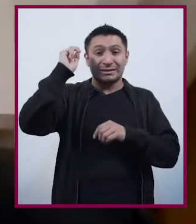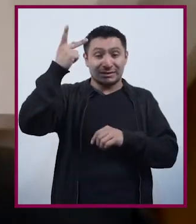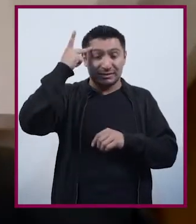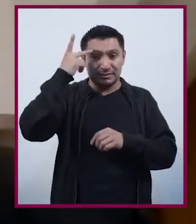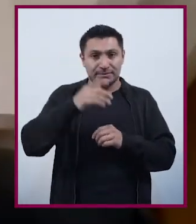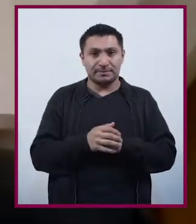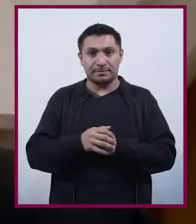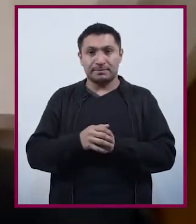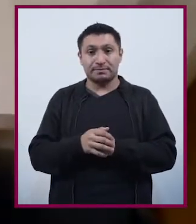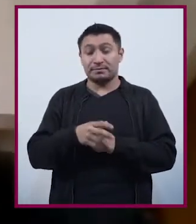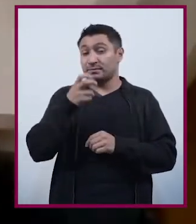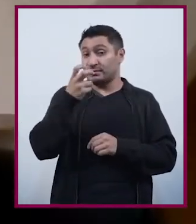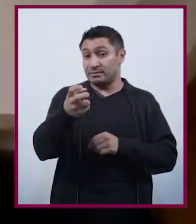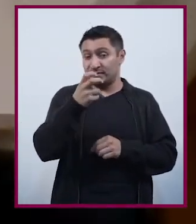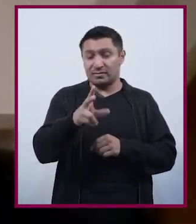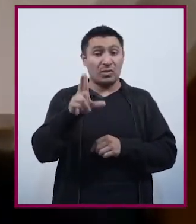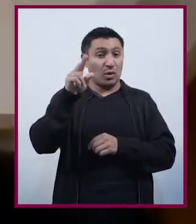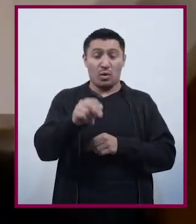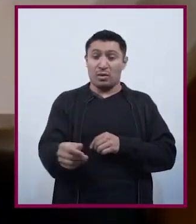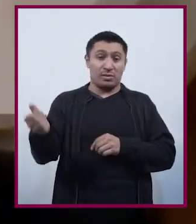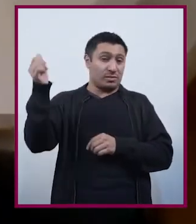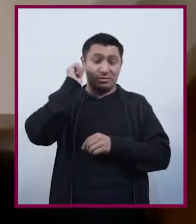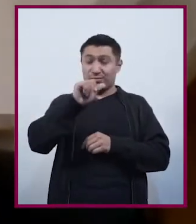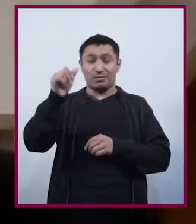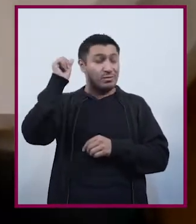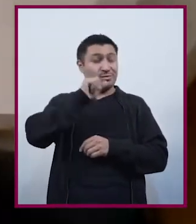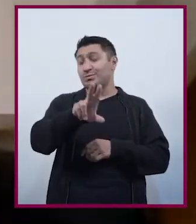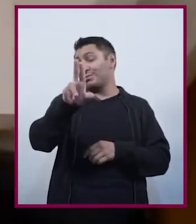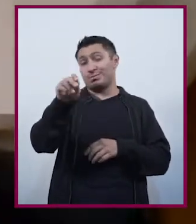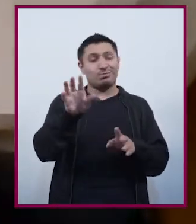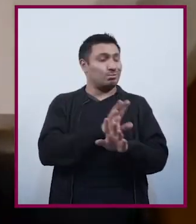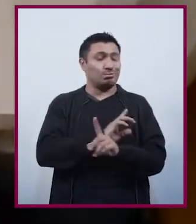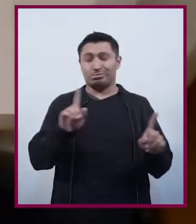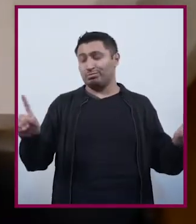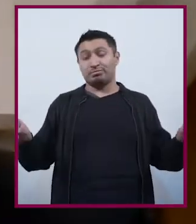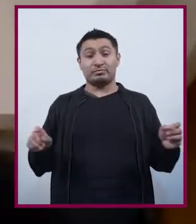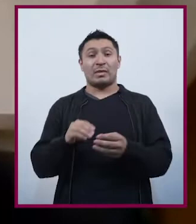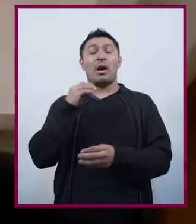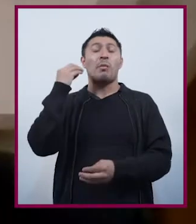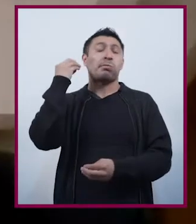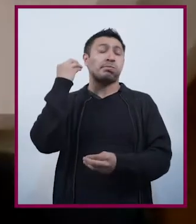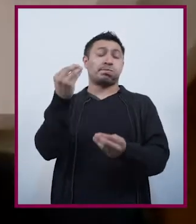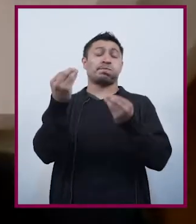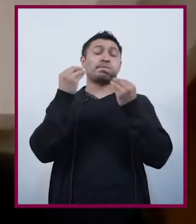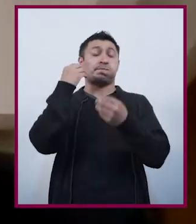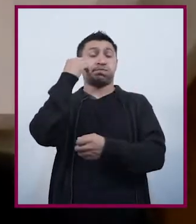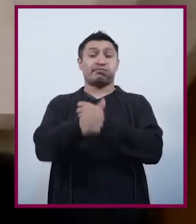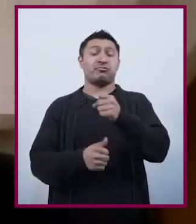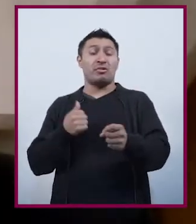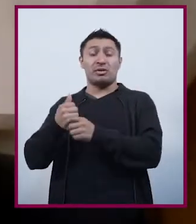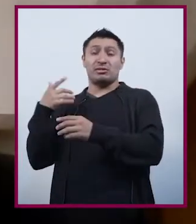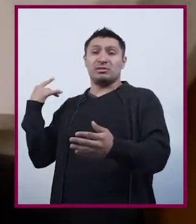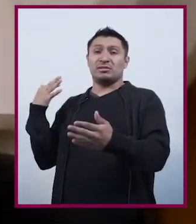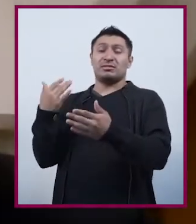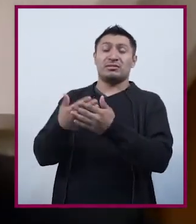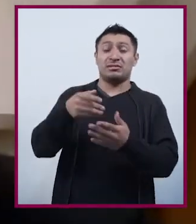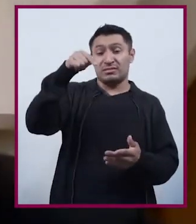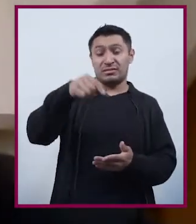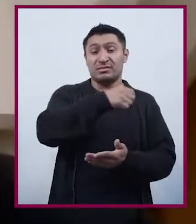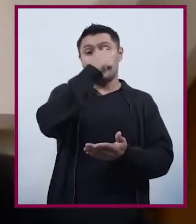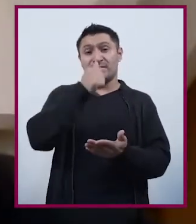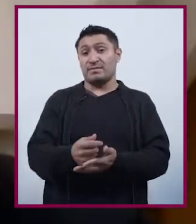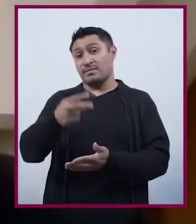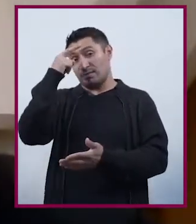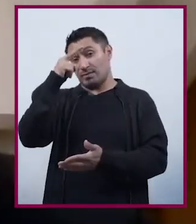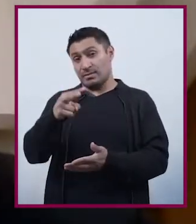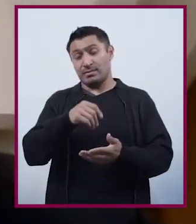Luis Potosí. Esto no ha sido así toda la historia. Por muchos años la moneda se acuñó